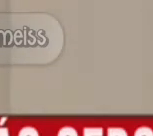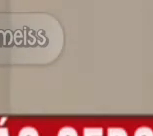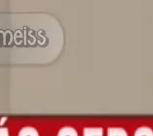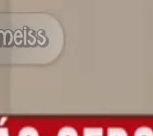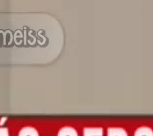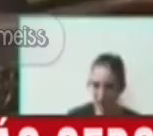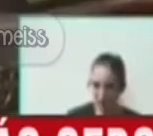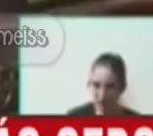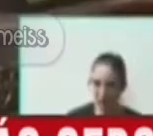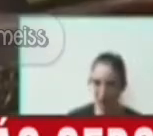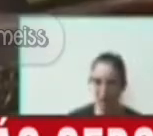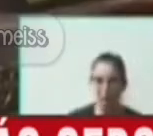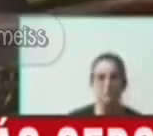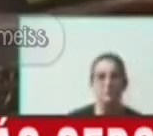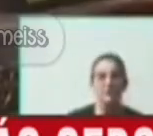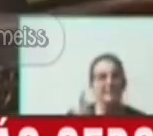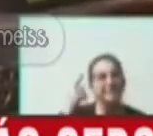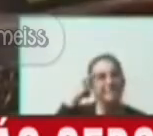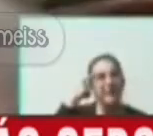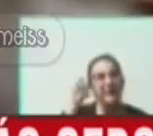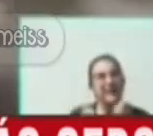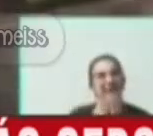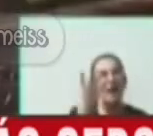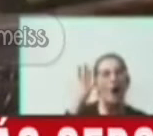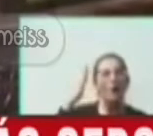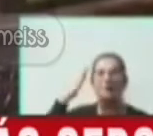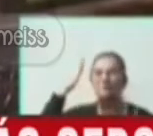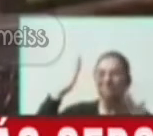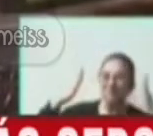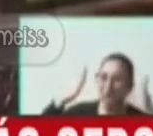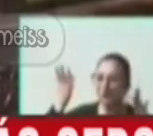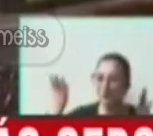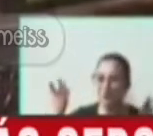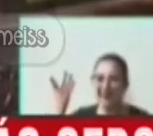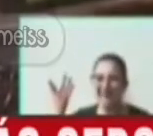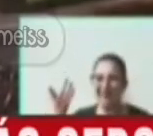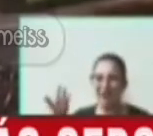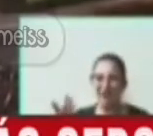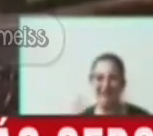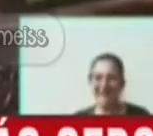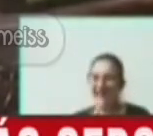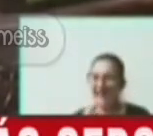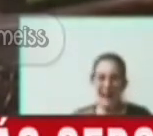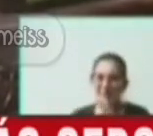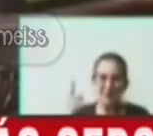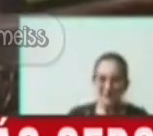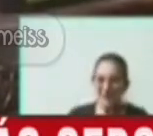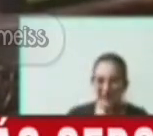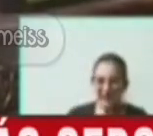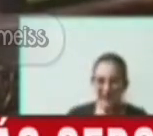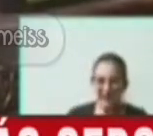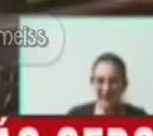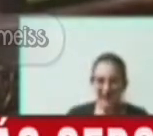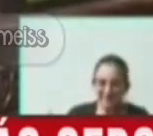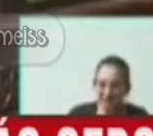Almagro. Originado en un sueño. En un sueño que parecía imposible, que era